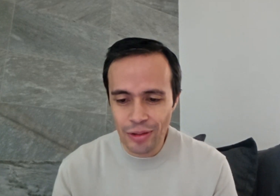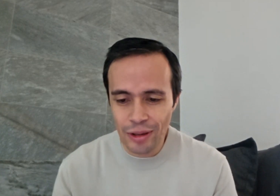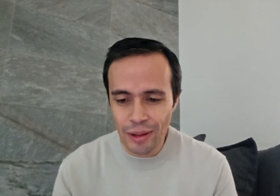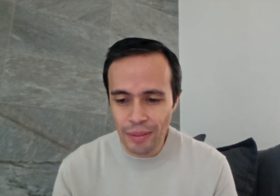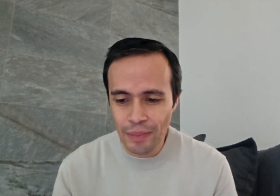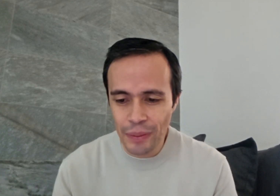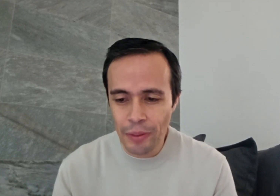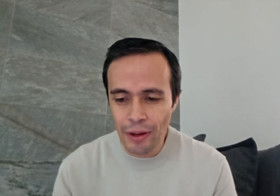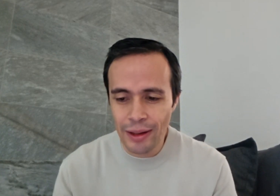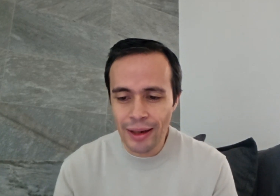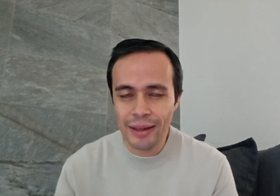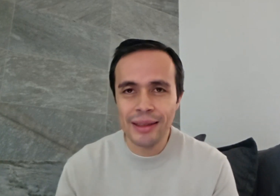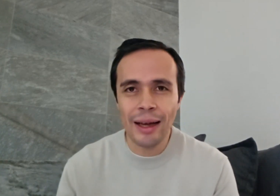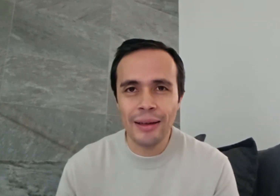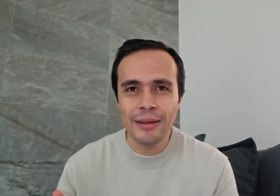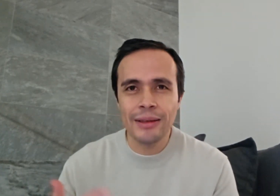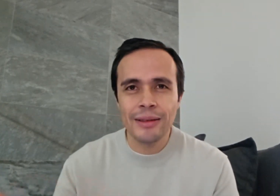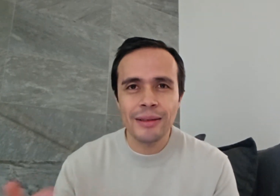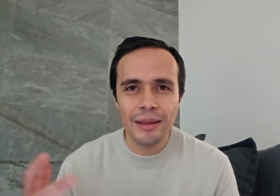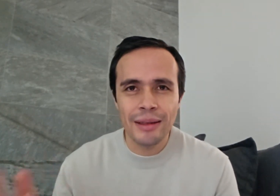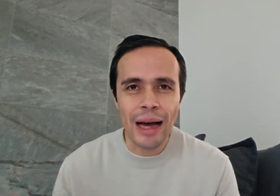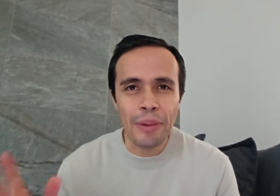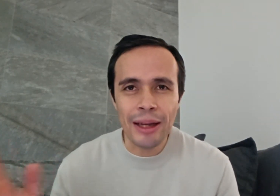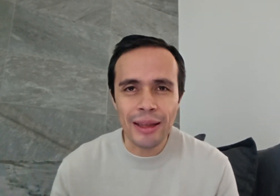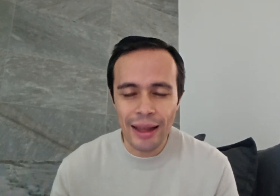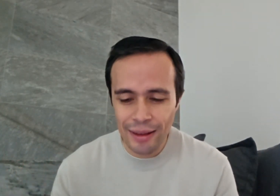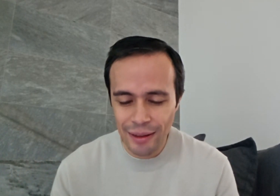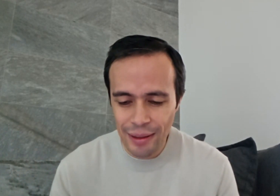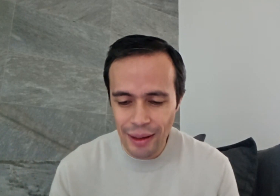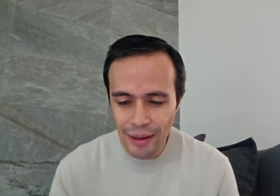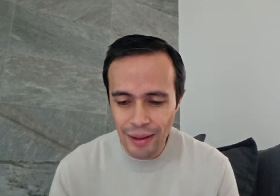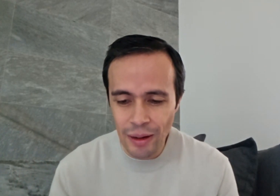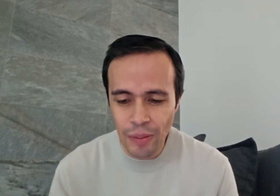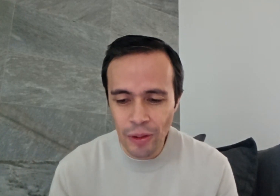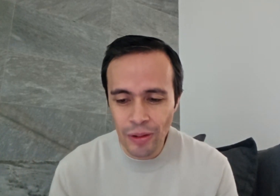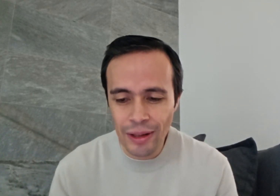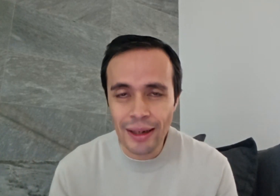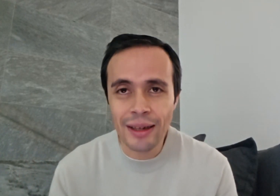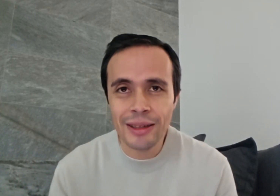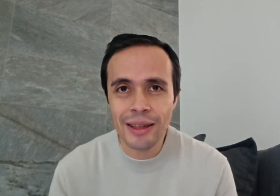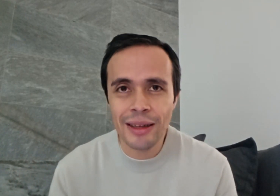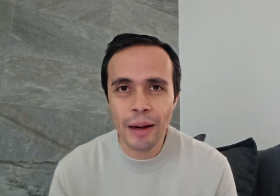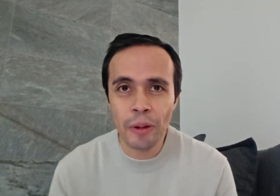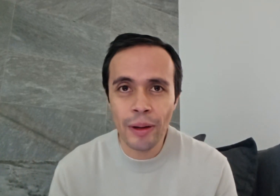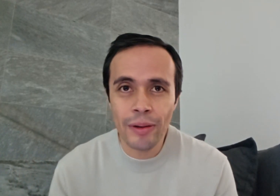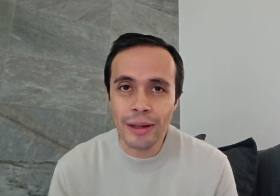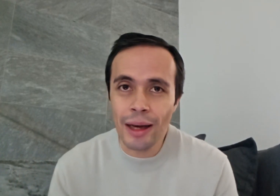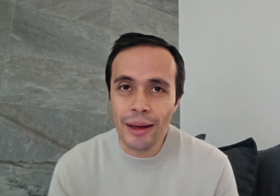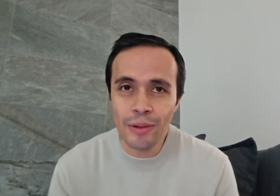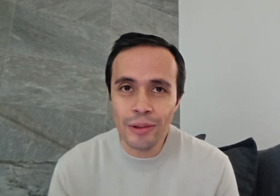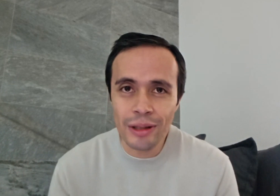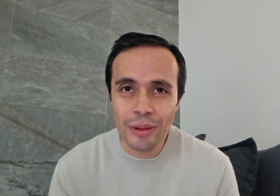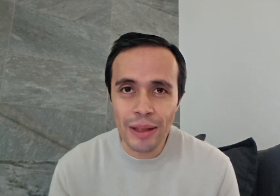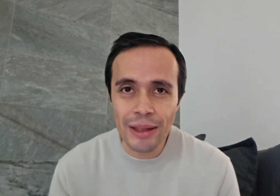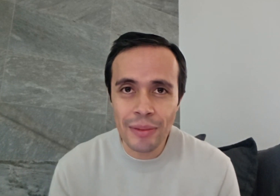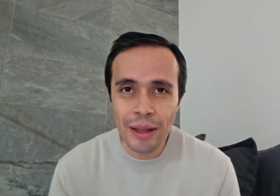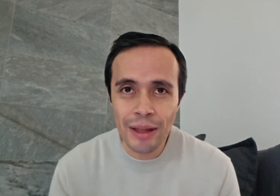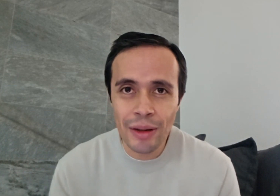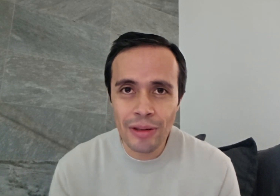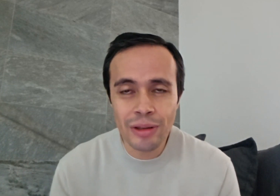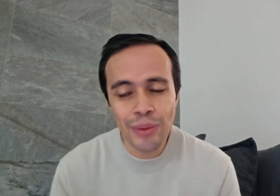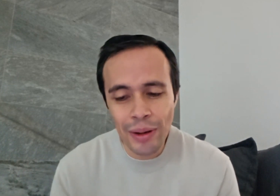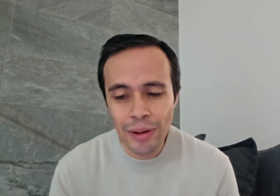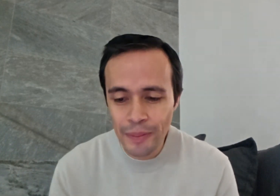ya ellos poder tener esta habilidad de cómo dirigirse al público. Y hay algunos que son